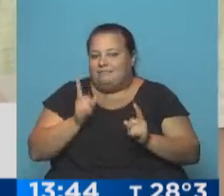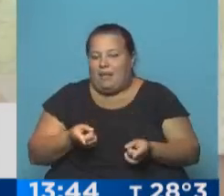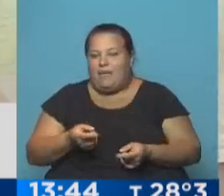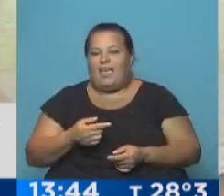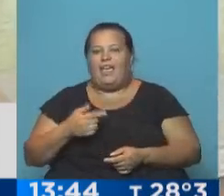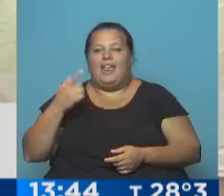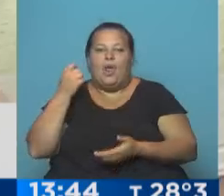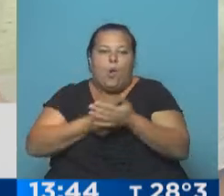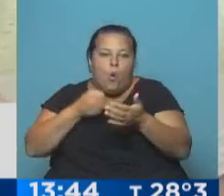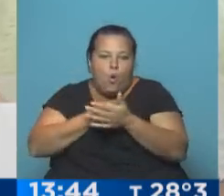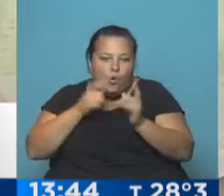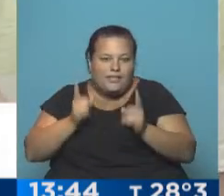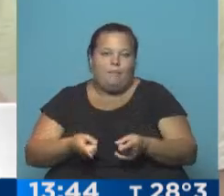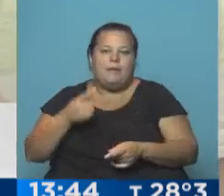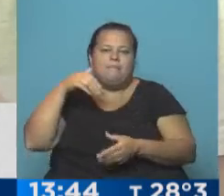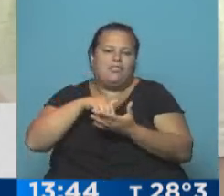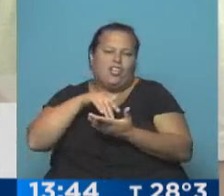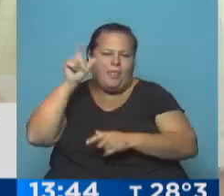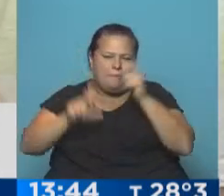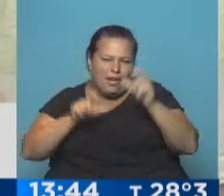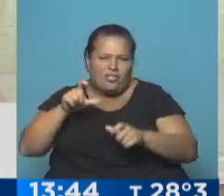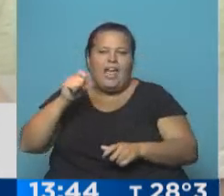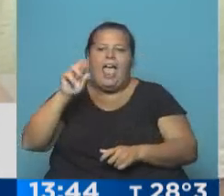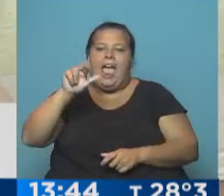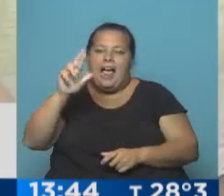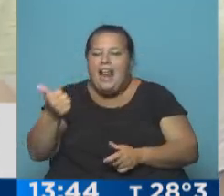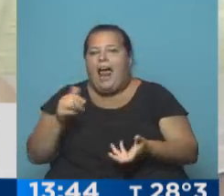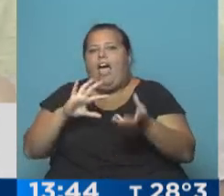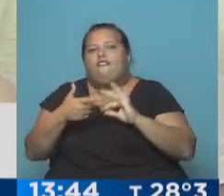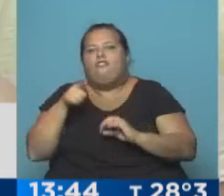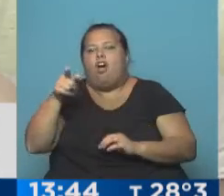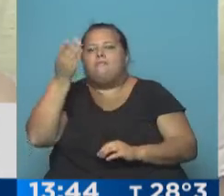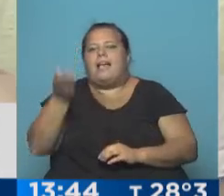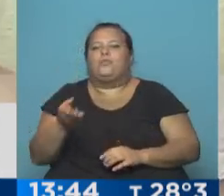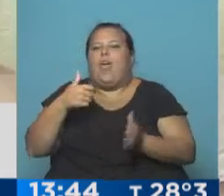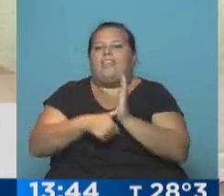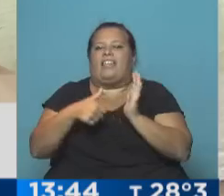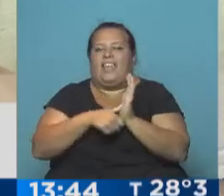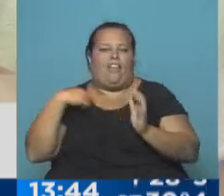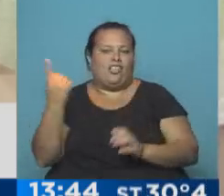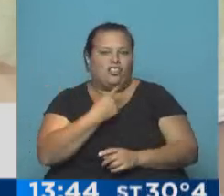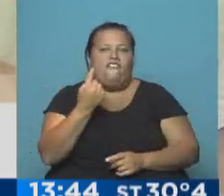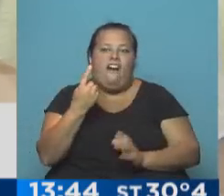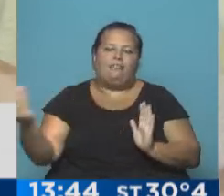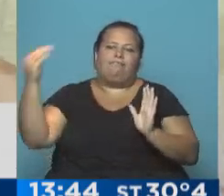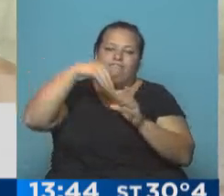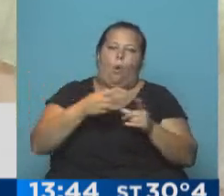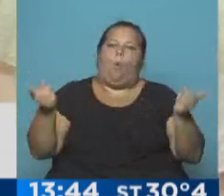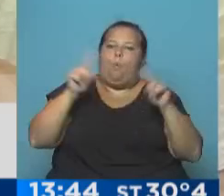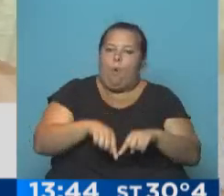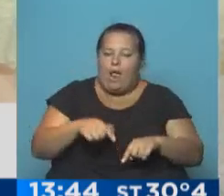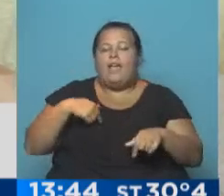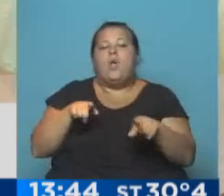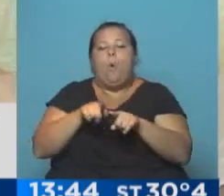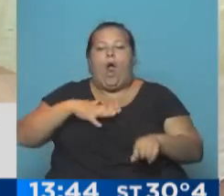quienes han encabezado esta lucha Es decir de millones de personas y Clara de alguna manera es un pedazo de esta identidad colectiva que nos faltaba y que hoy regresa y